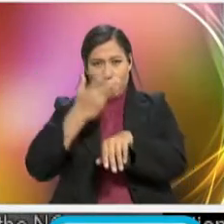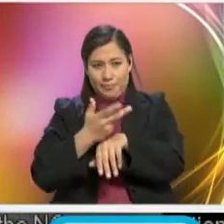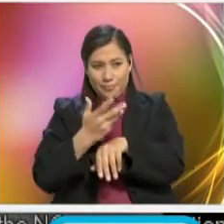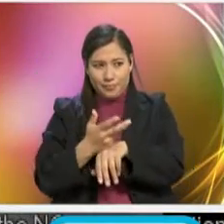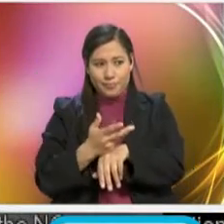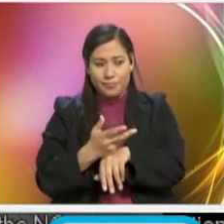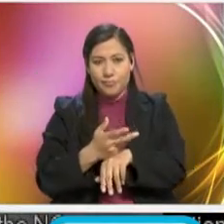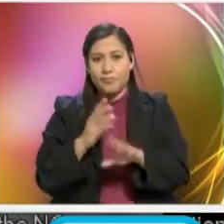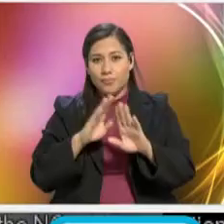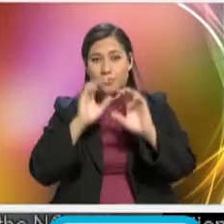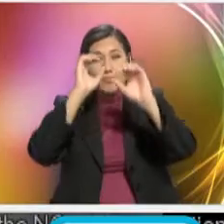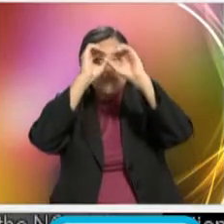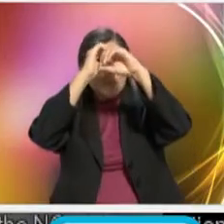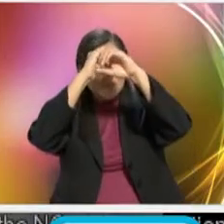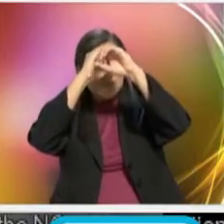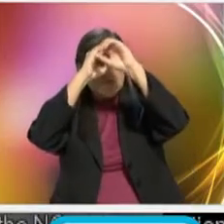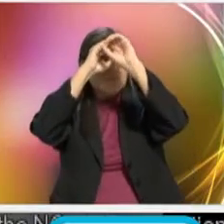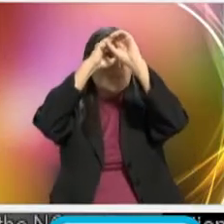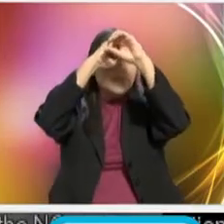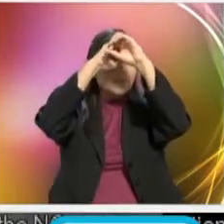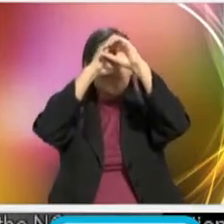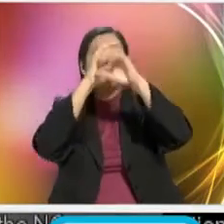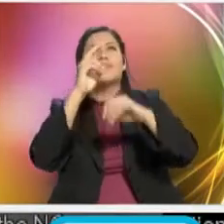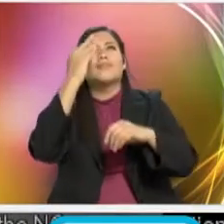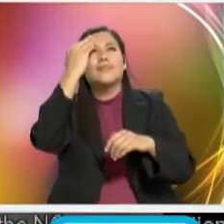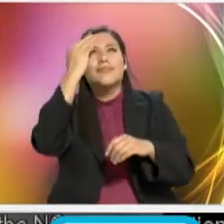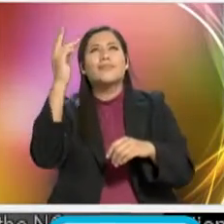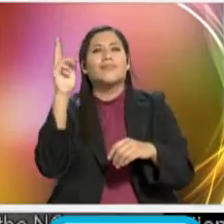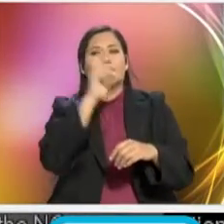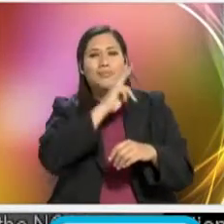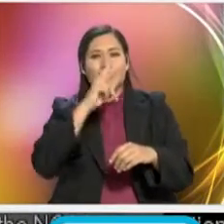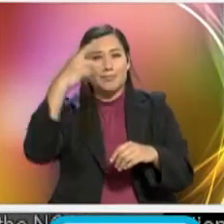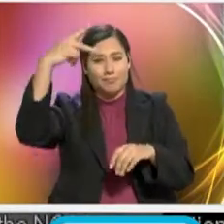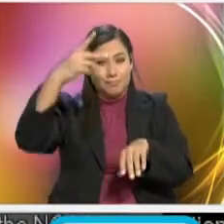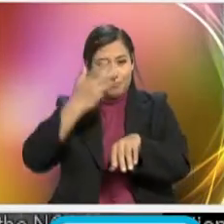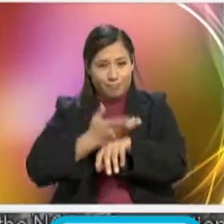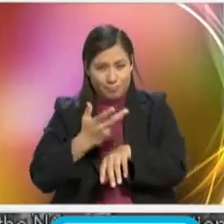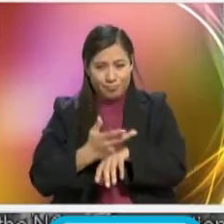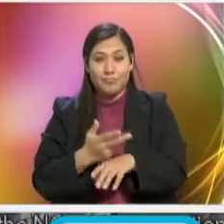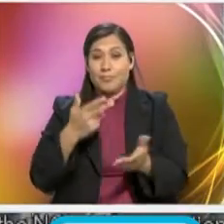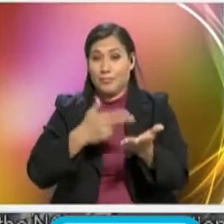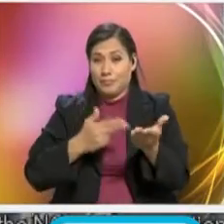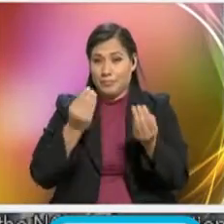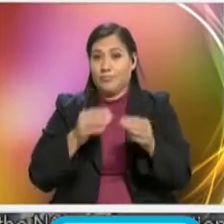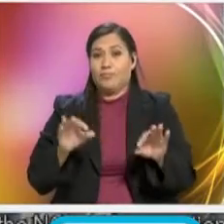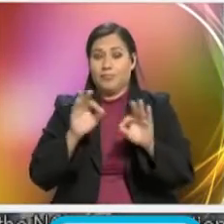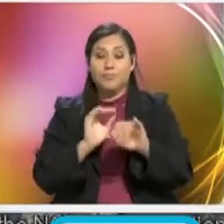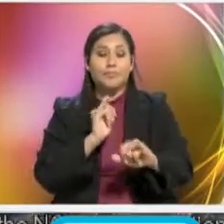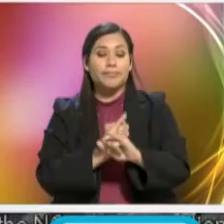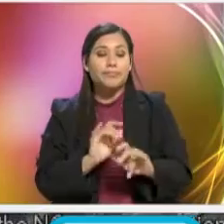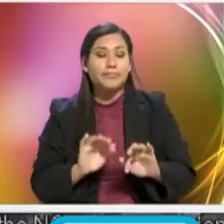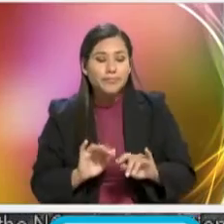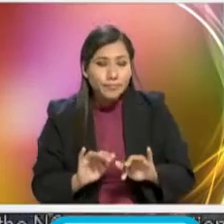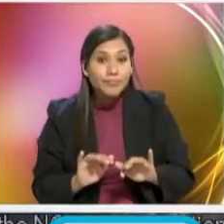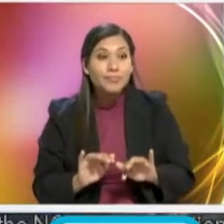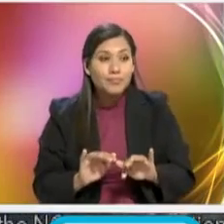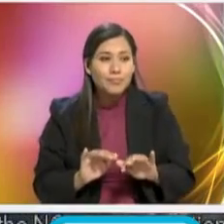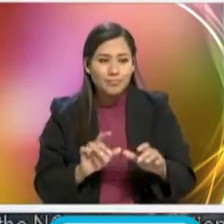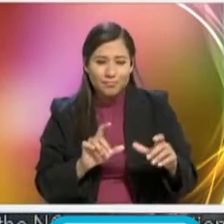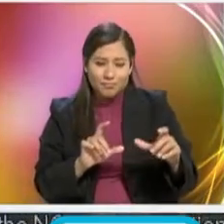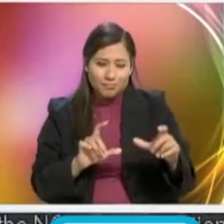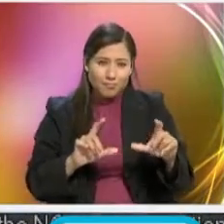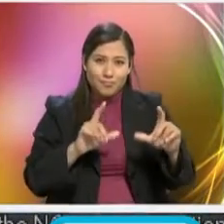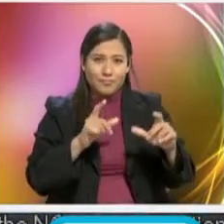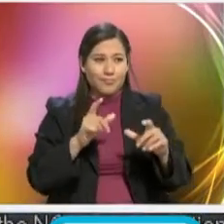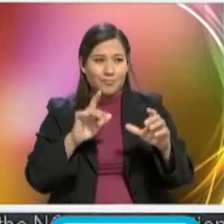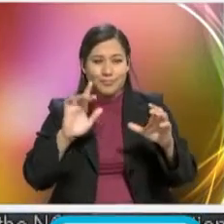El Observatorio Climatológico de los Estados Unidos, digamos, una herramienta fundamental. Entras al sitio y puedes literalmente rotar tú